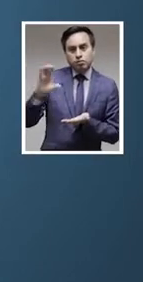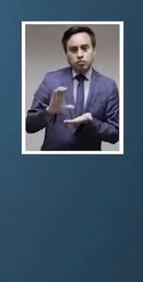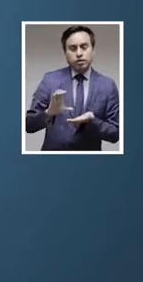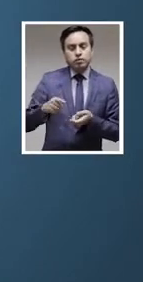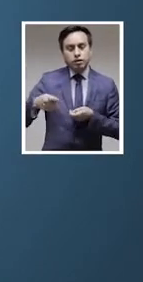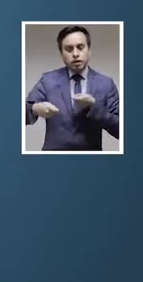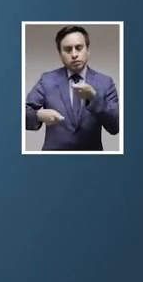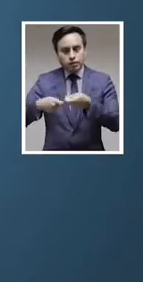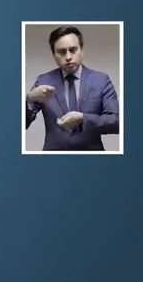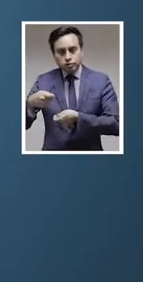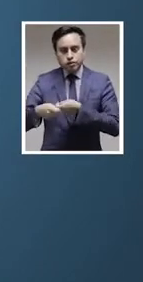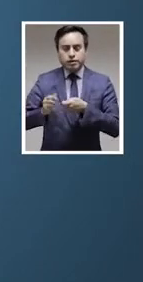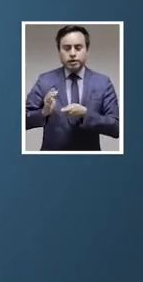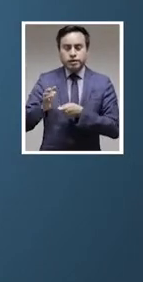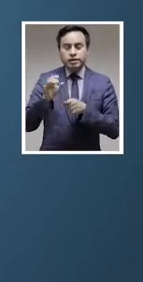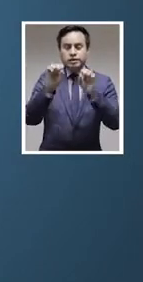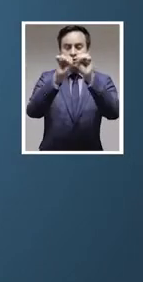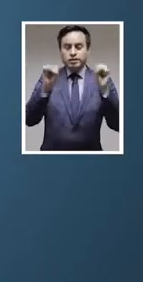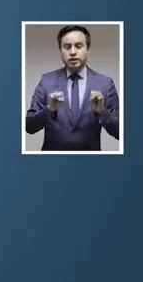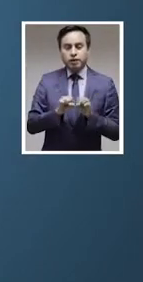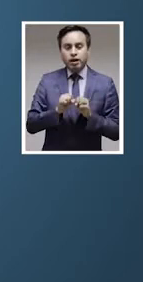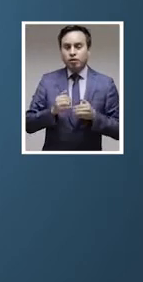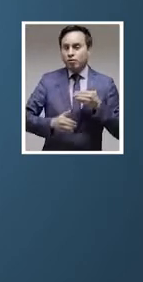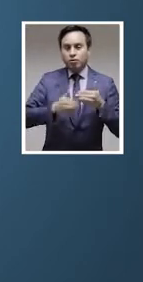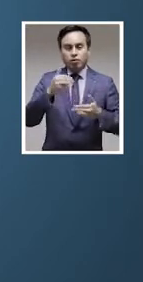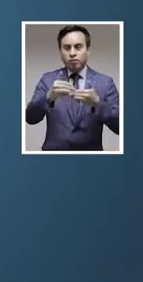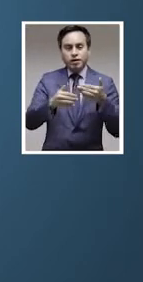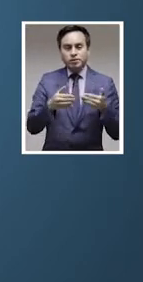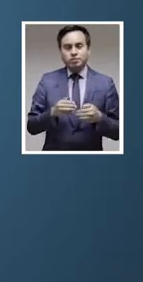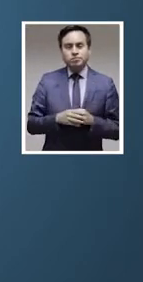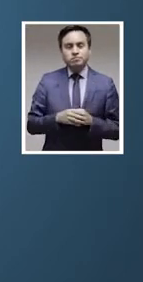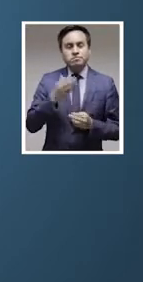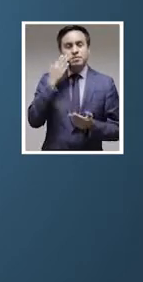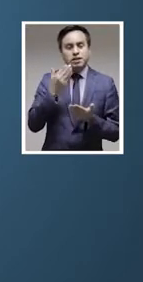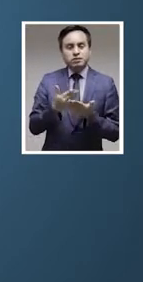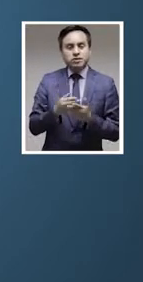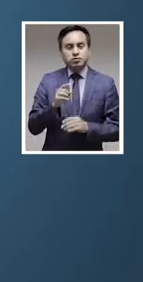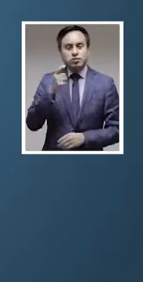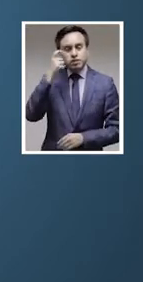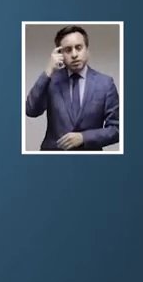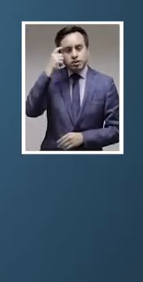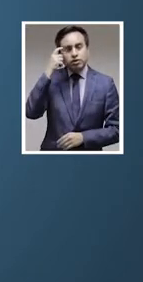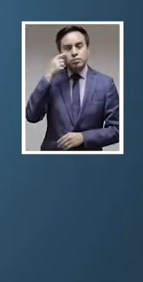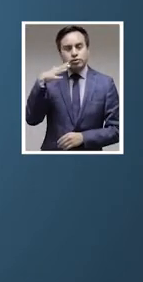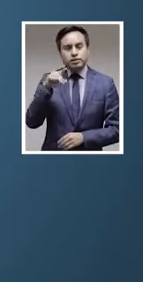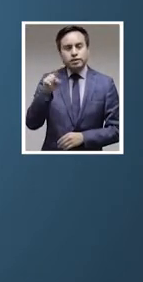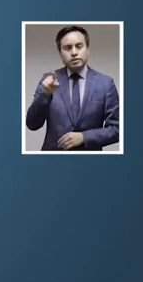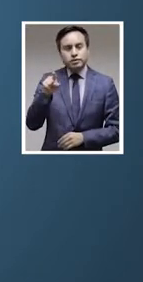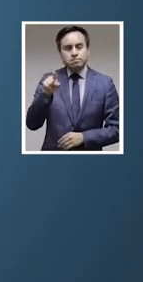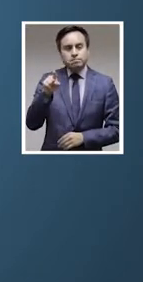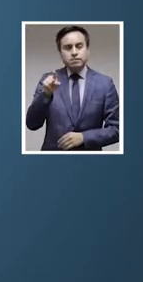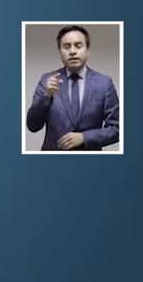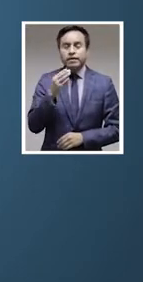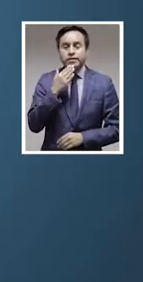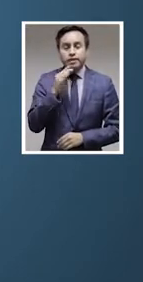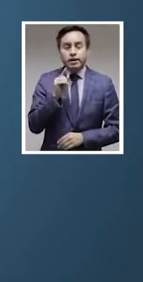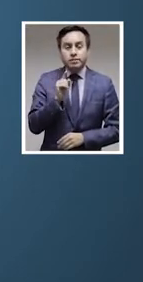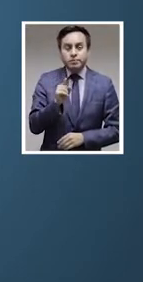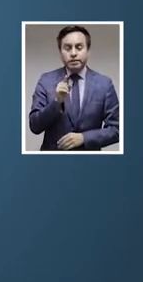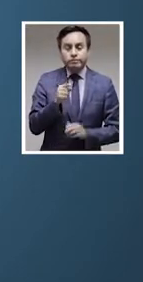mantener inversiones y el sistema operando. Creemos que esto es un beneficio importante y además es